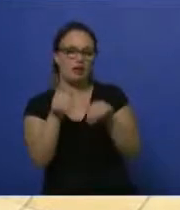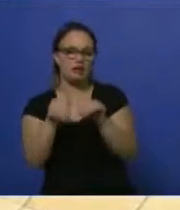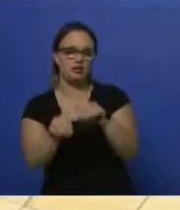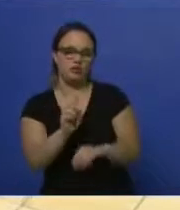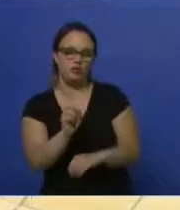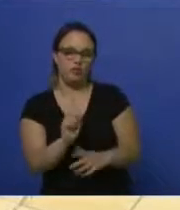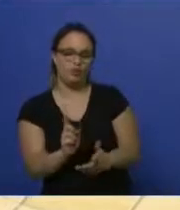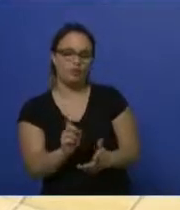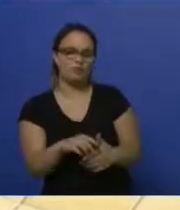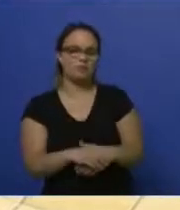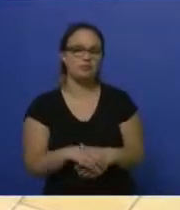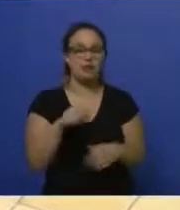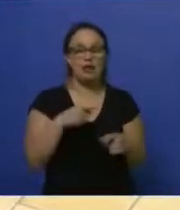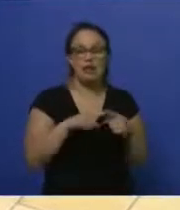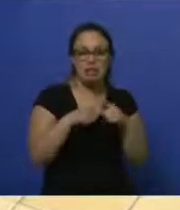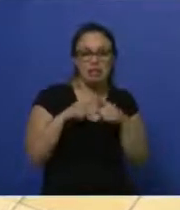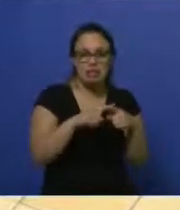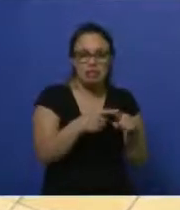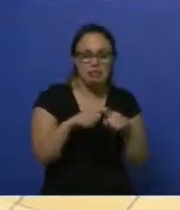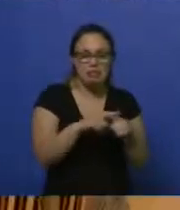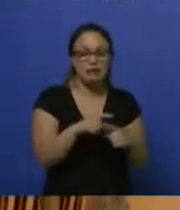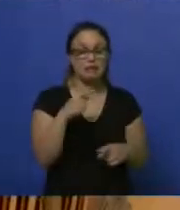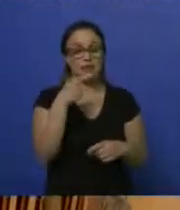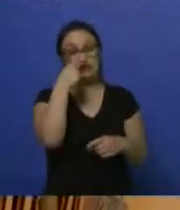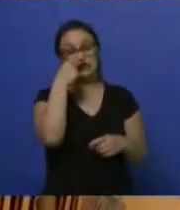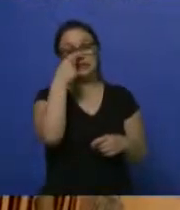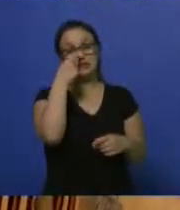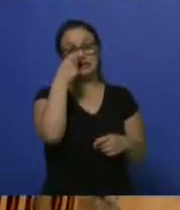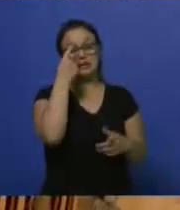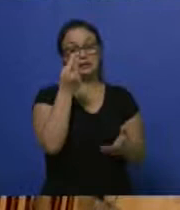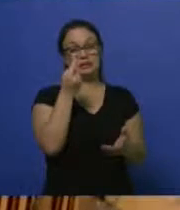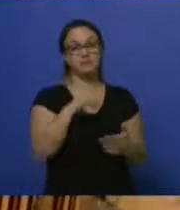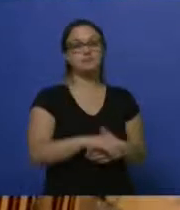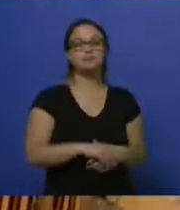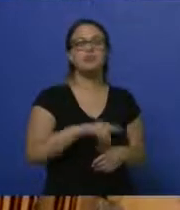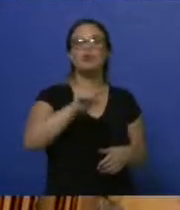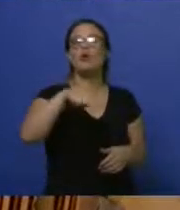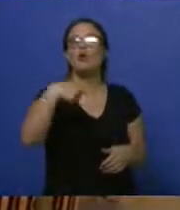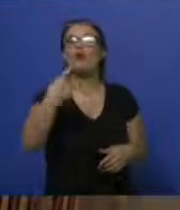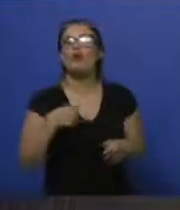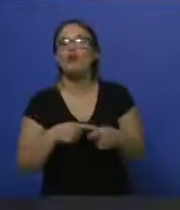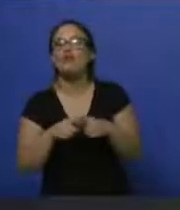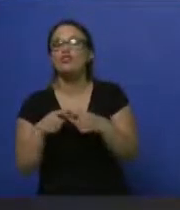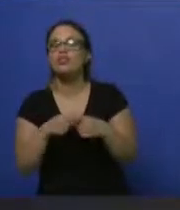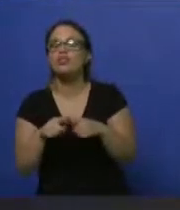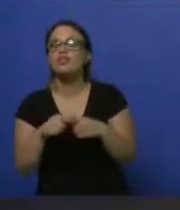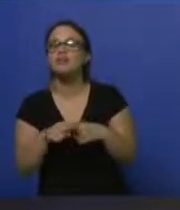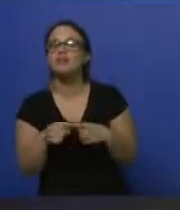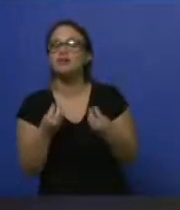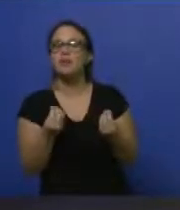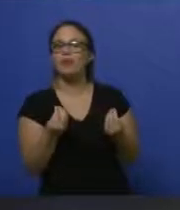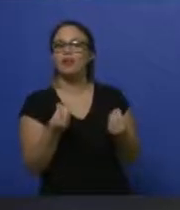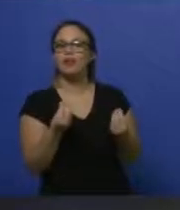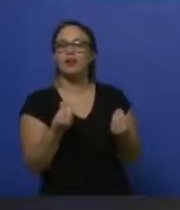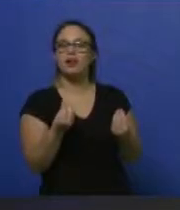ver cómo sigue, un debate interesante. Otro debate interesante, Héctor, no menos, es, o sea, personalmente creo que va